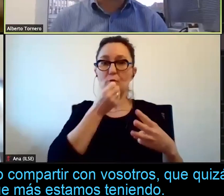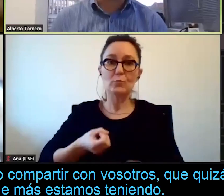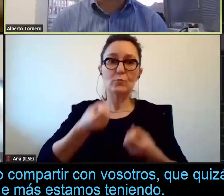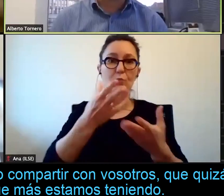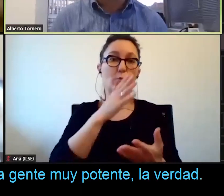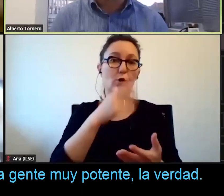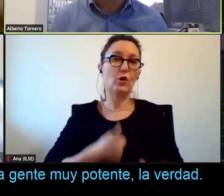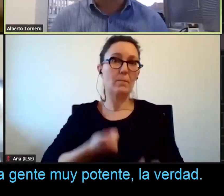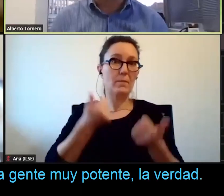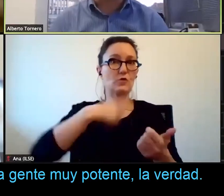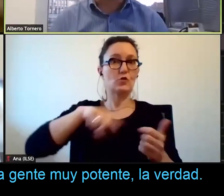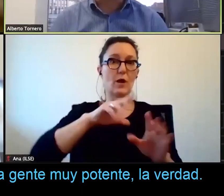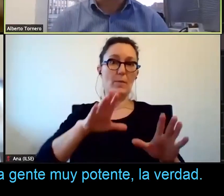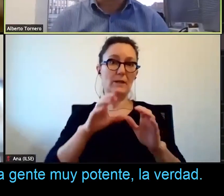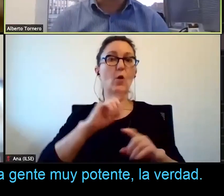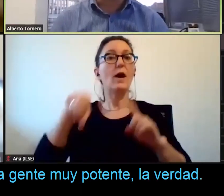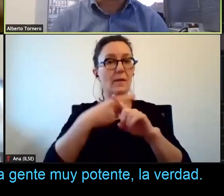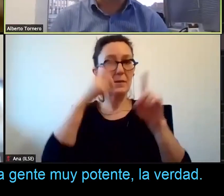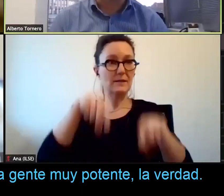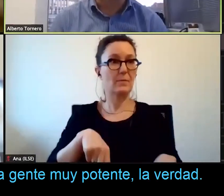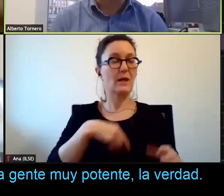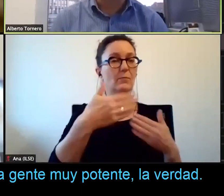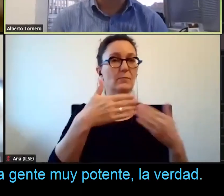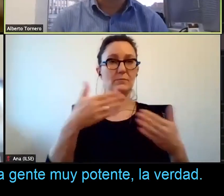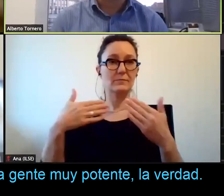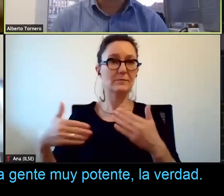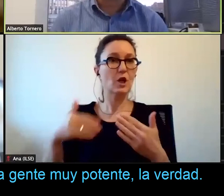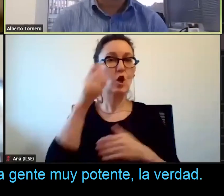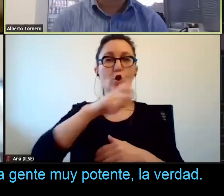más estamos teniendo, aparte de estar conociendo gente muy potente, la verdad.